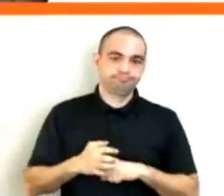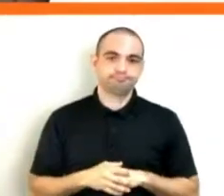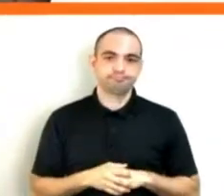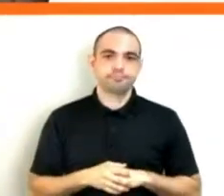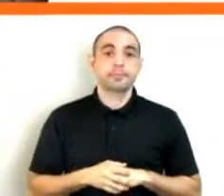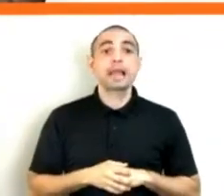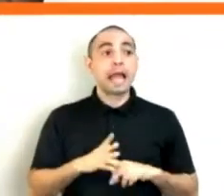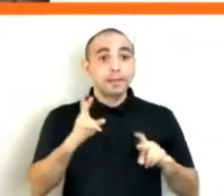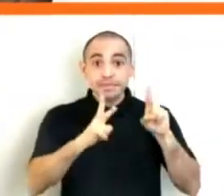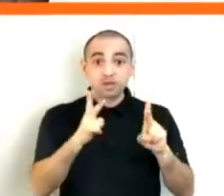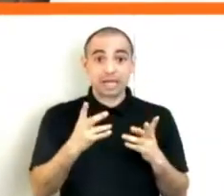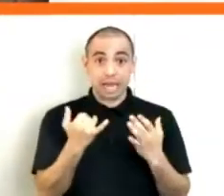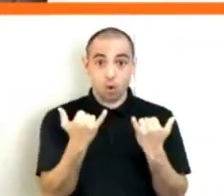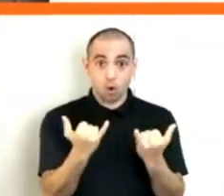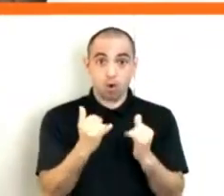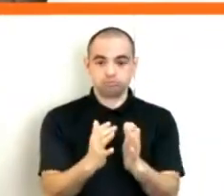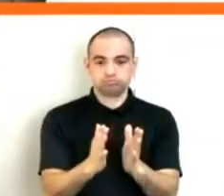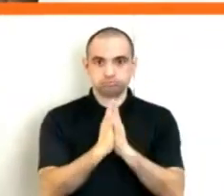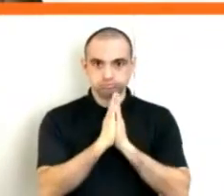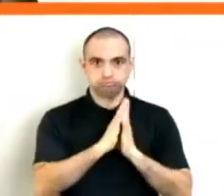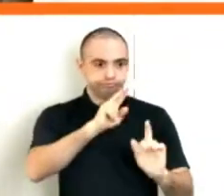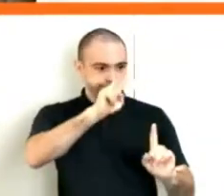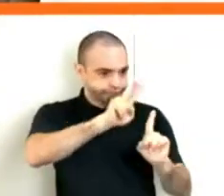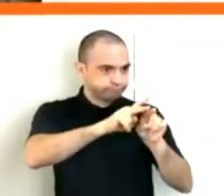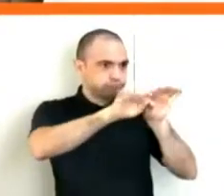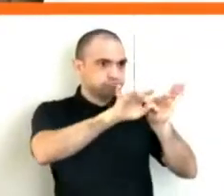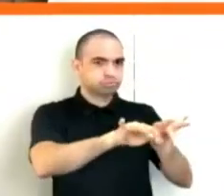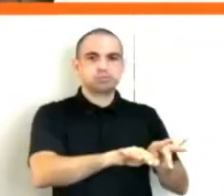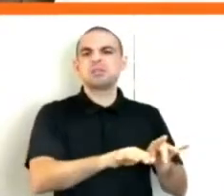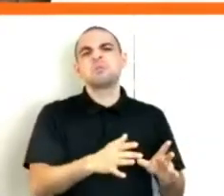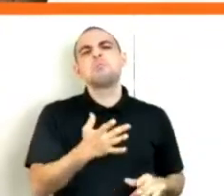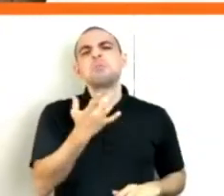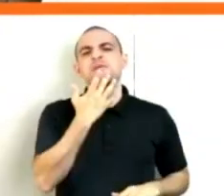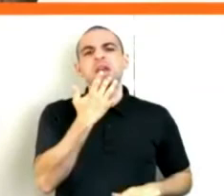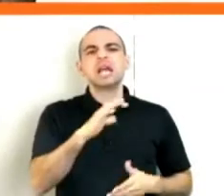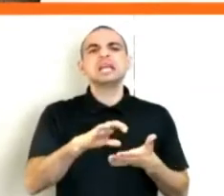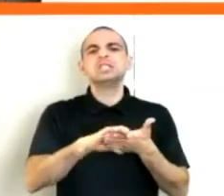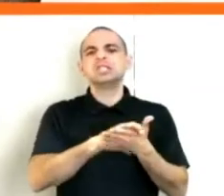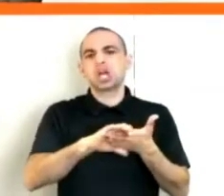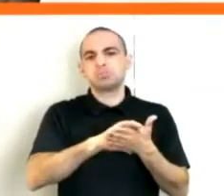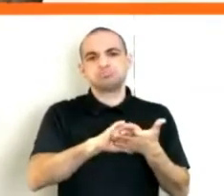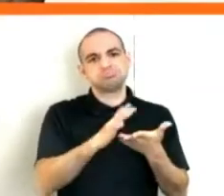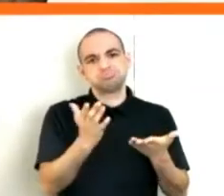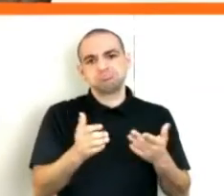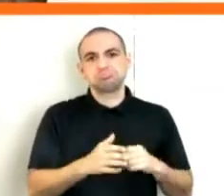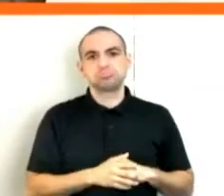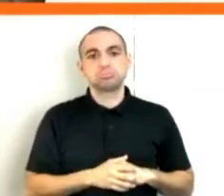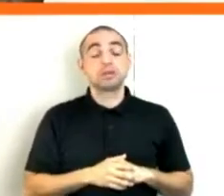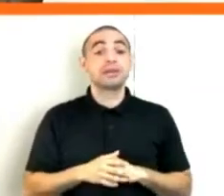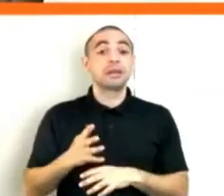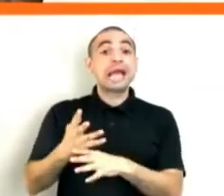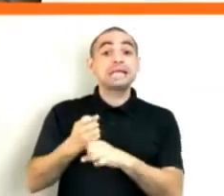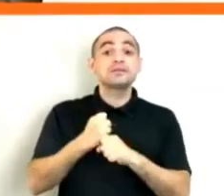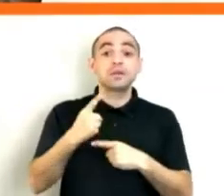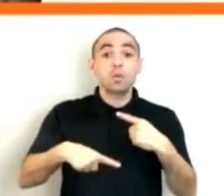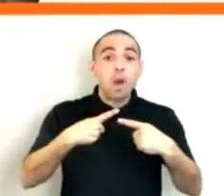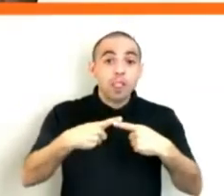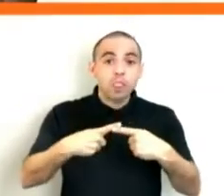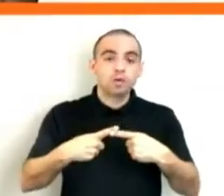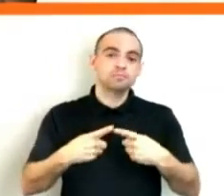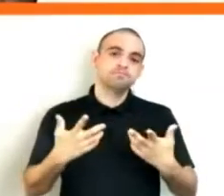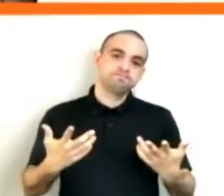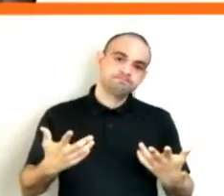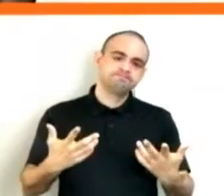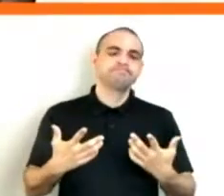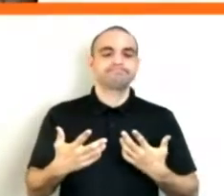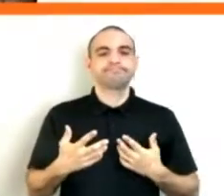hoy y se determinó mantenerse en cheque o está acogido a cheque, ¿cuándo recibe ese cheque? Pues mire, yo tengo